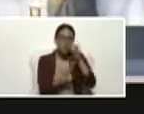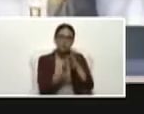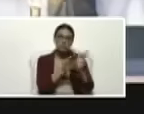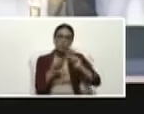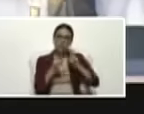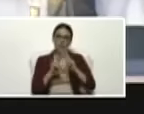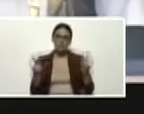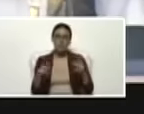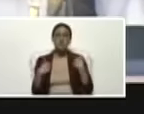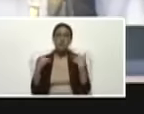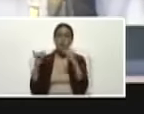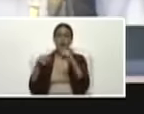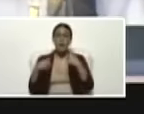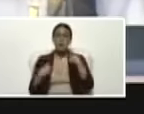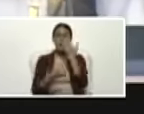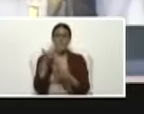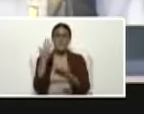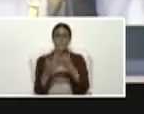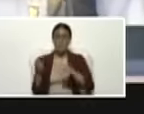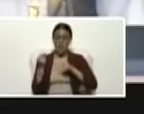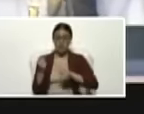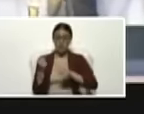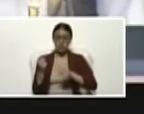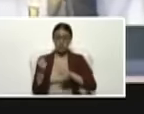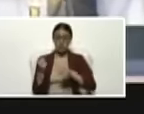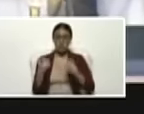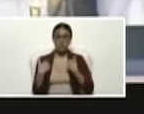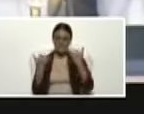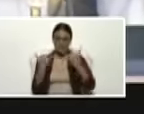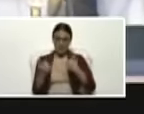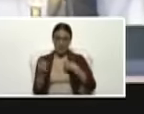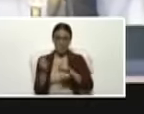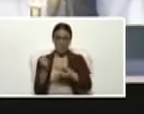Tengo en mis manos, almirante Hernández Hachi,